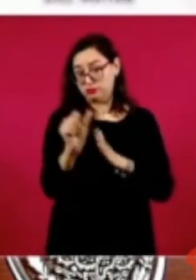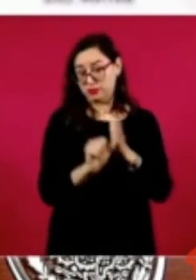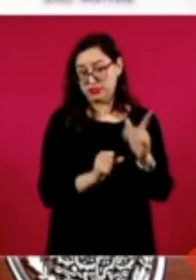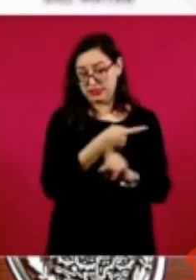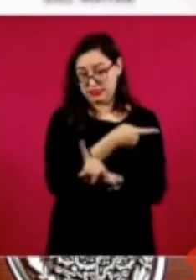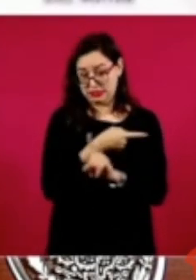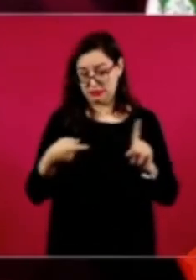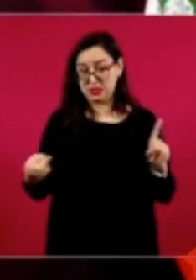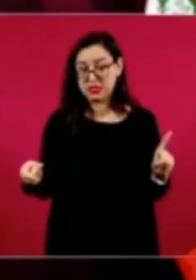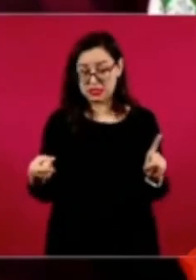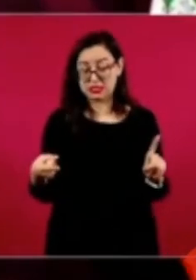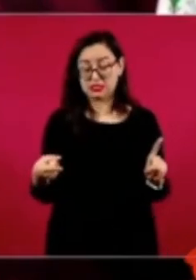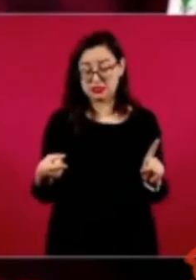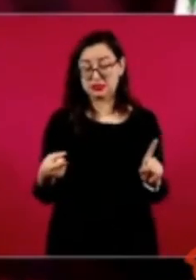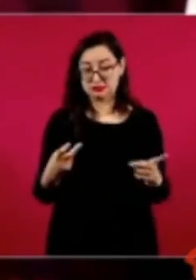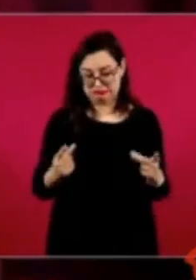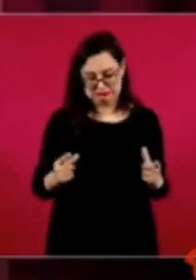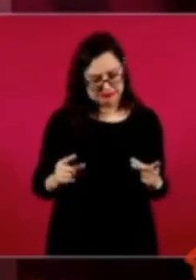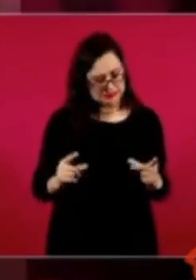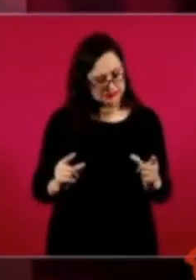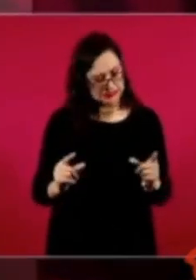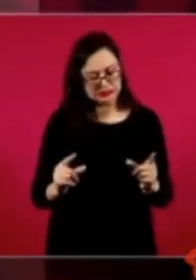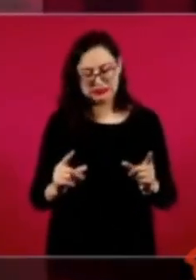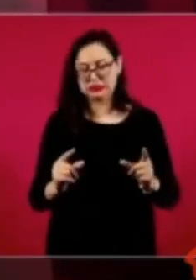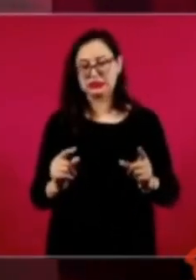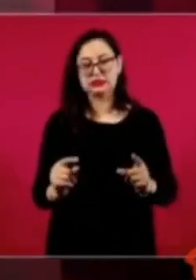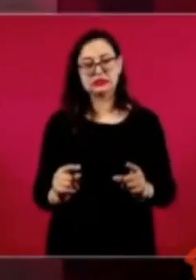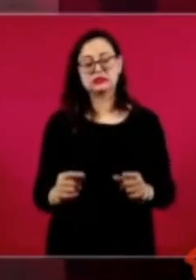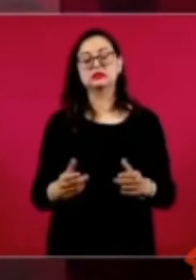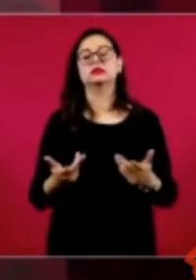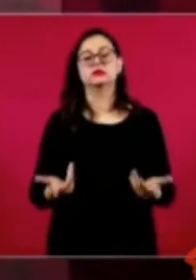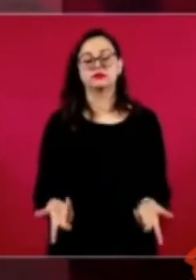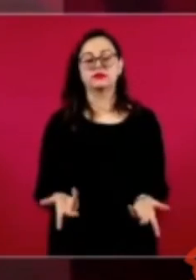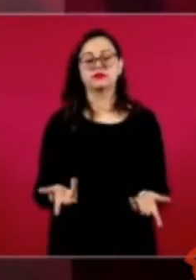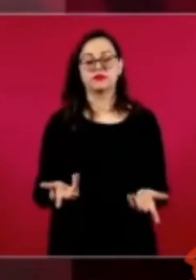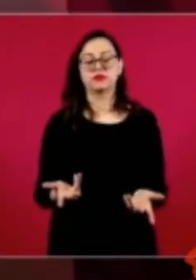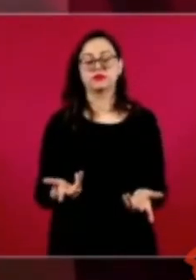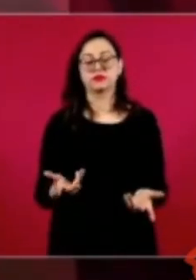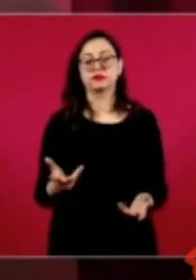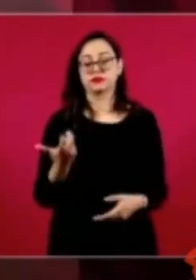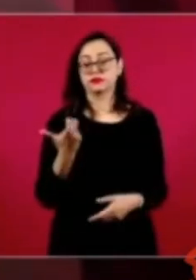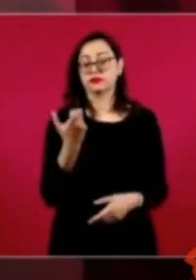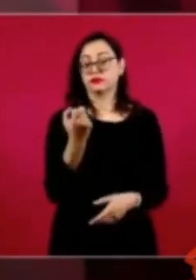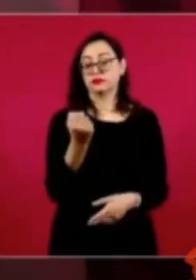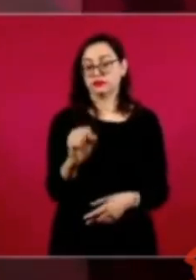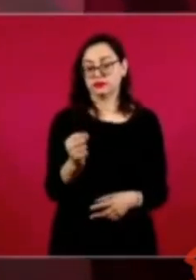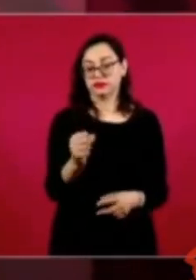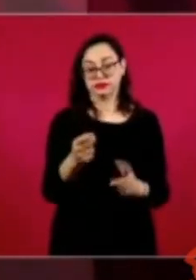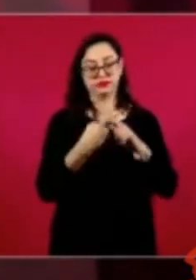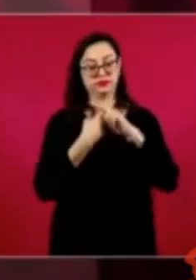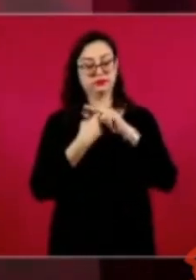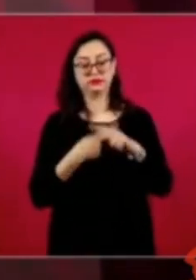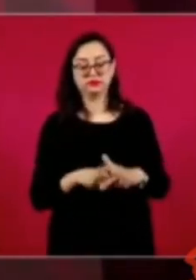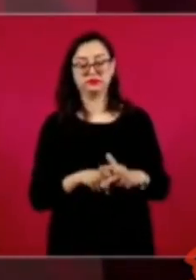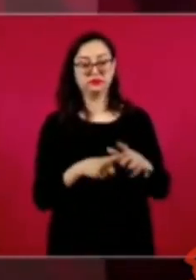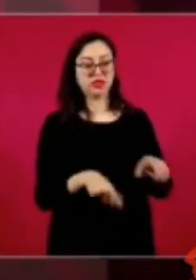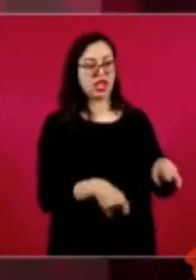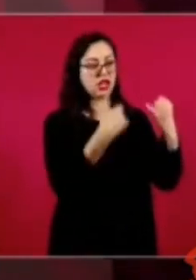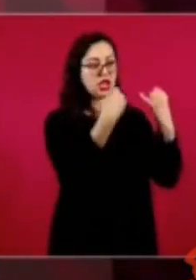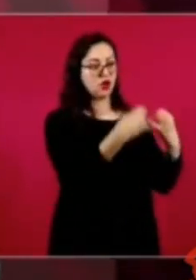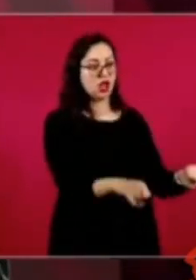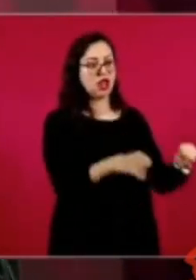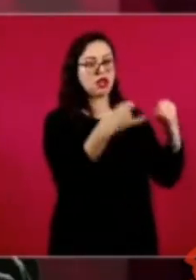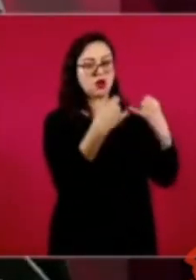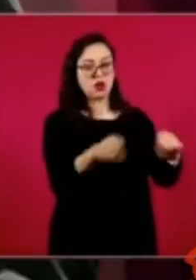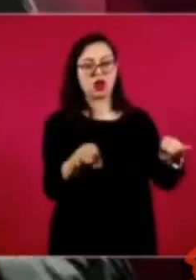en septiembre empezamos a izar banderas blancas. Esto va a significar